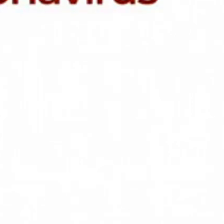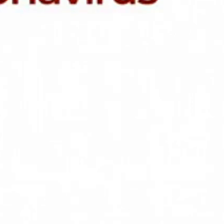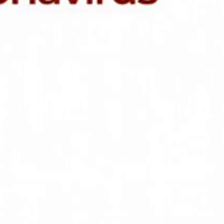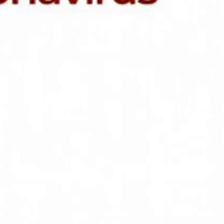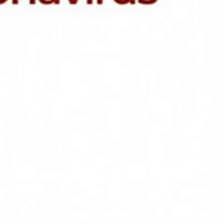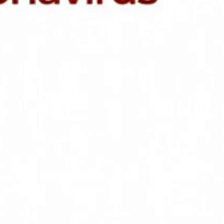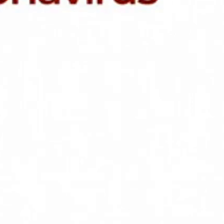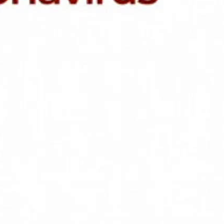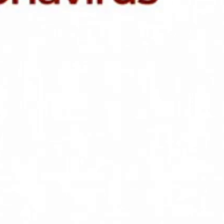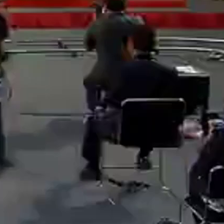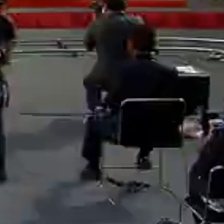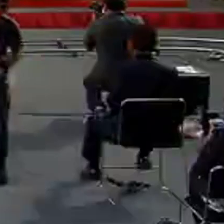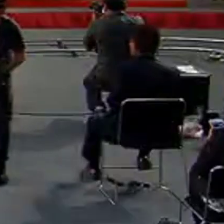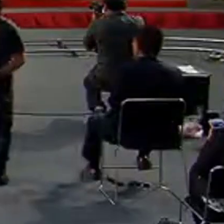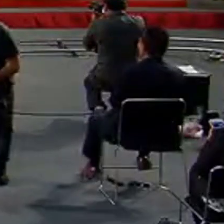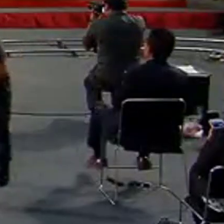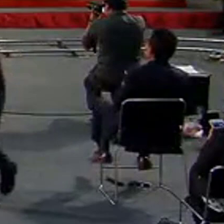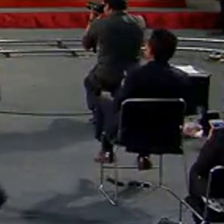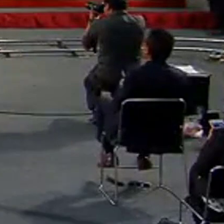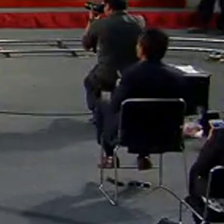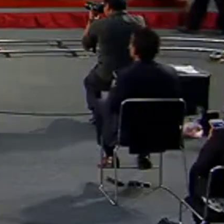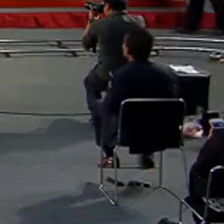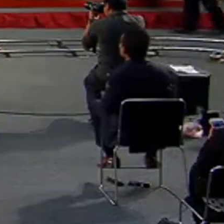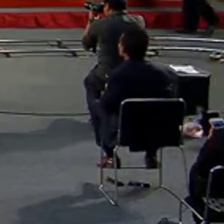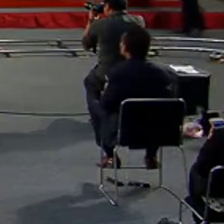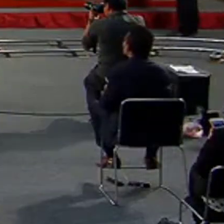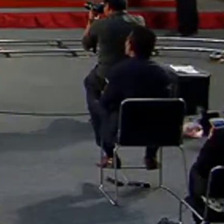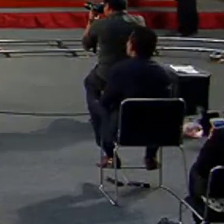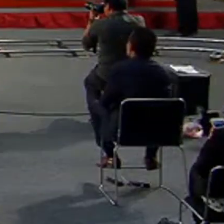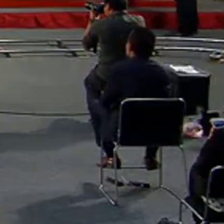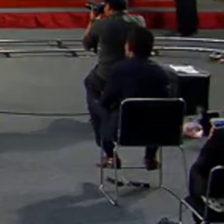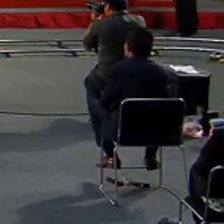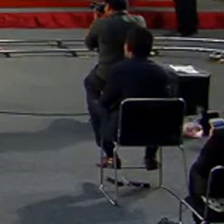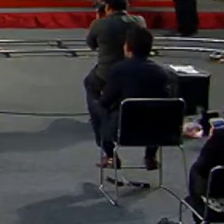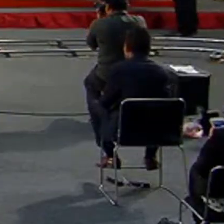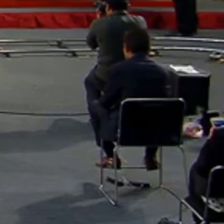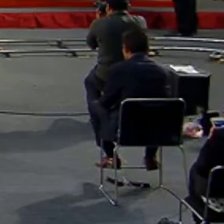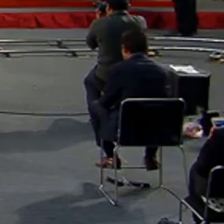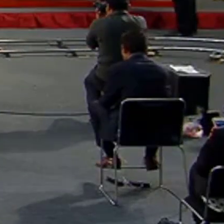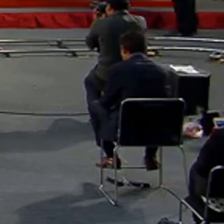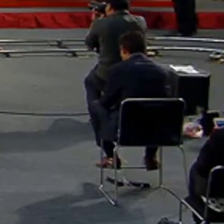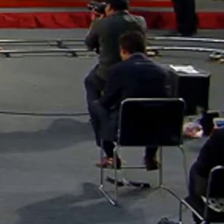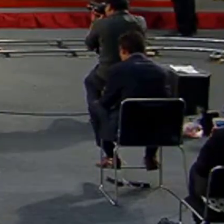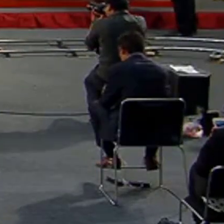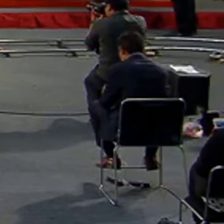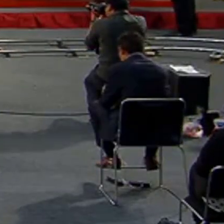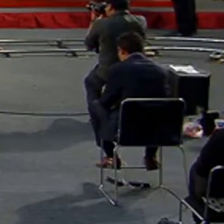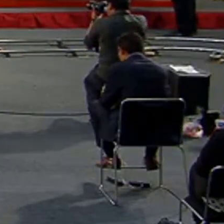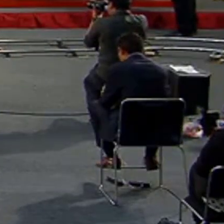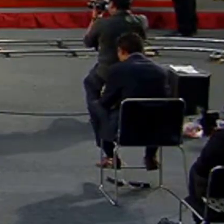Buenas noches. ¿Qué tal? Buenas noches. O tardes.